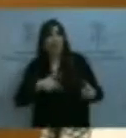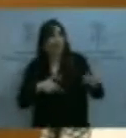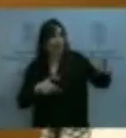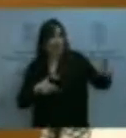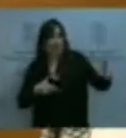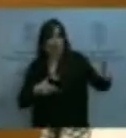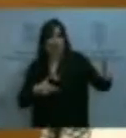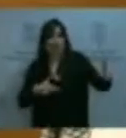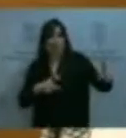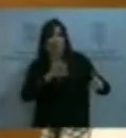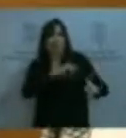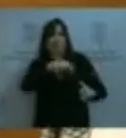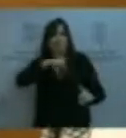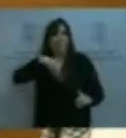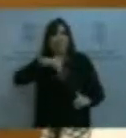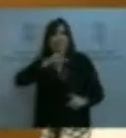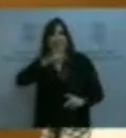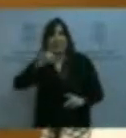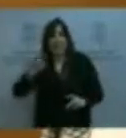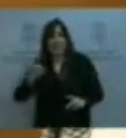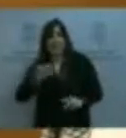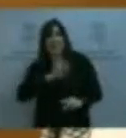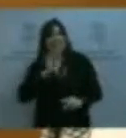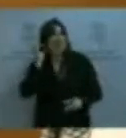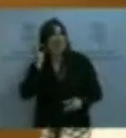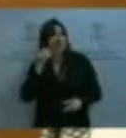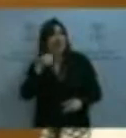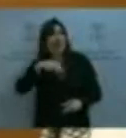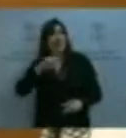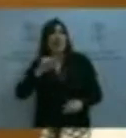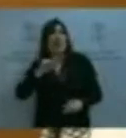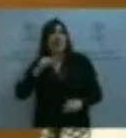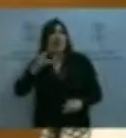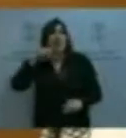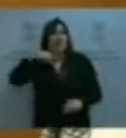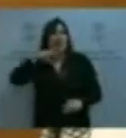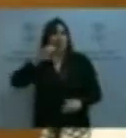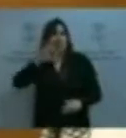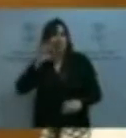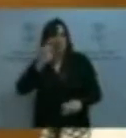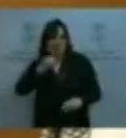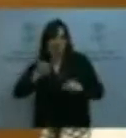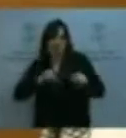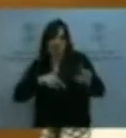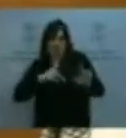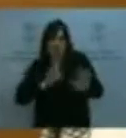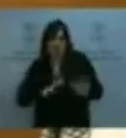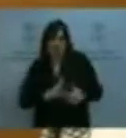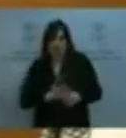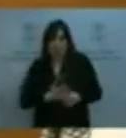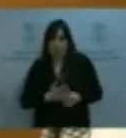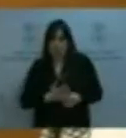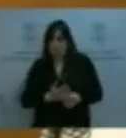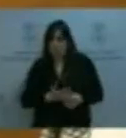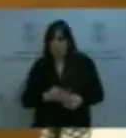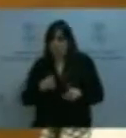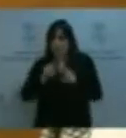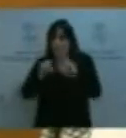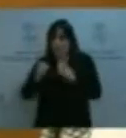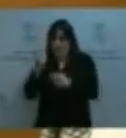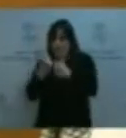señora Ana Concejo, que también es directora general, si no me equivoco. La consultora empresa de selección les pasa a ustedes, tal y como dicen las